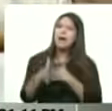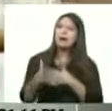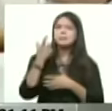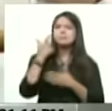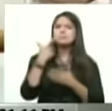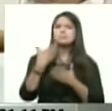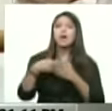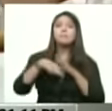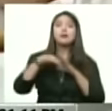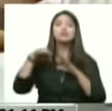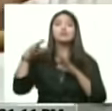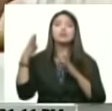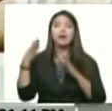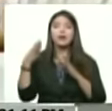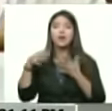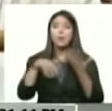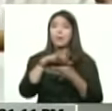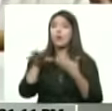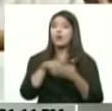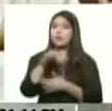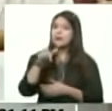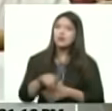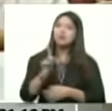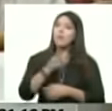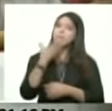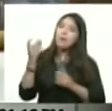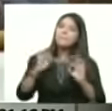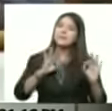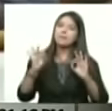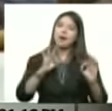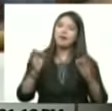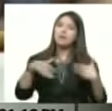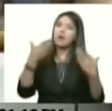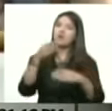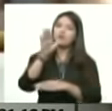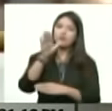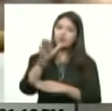este momento de crisis, sino prepararnos para la bonanza.